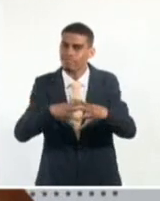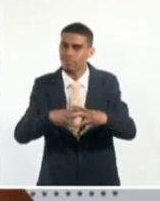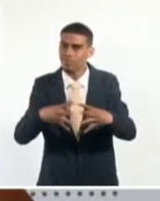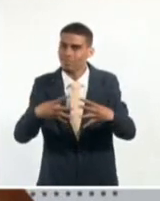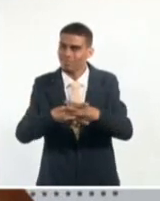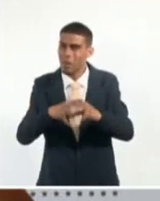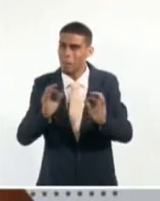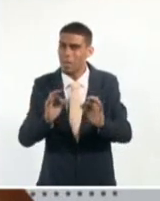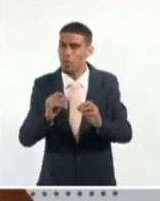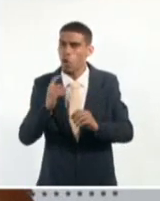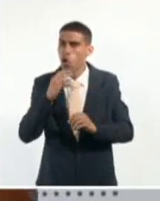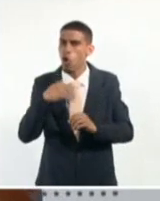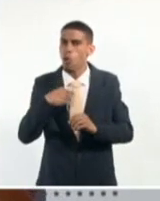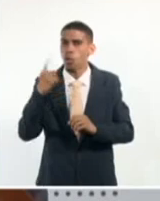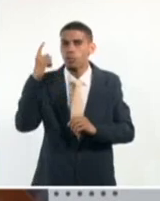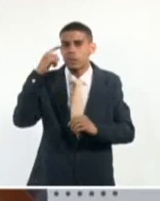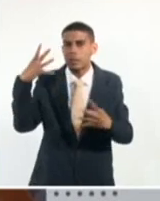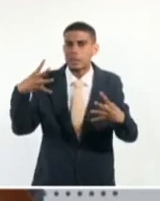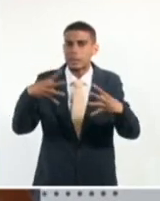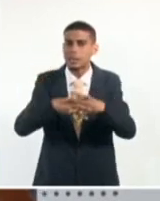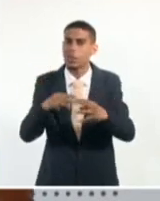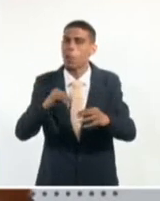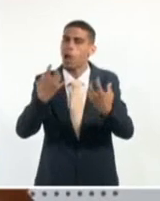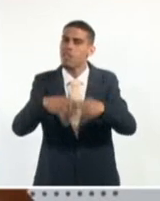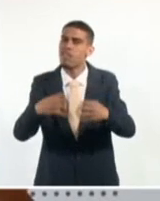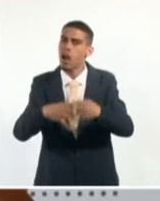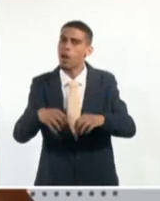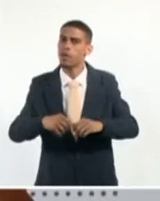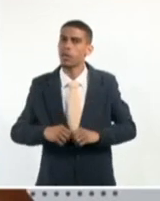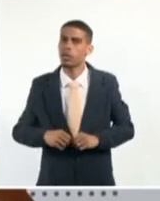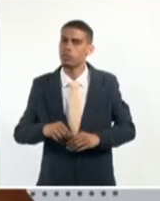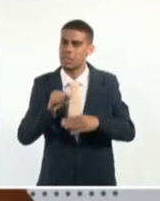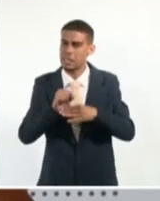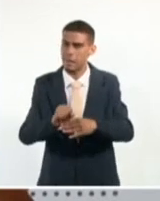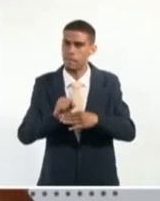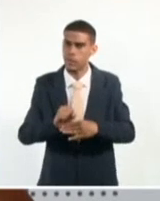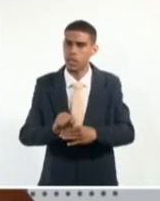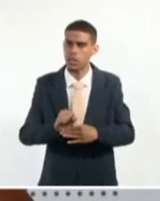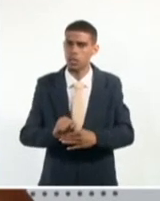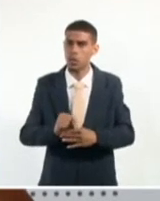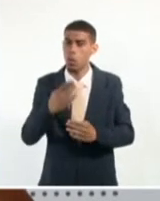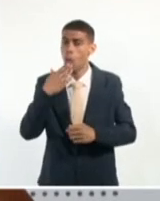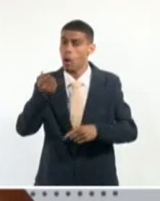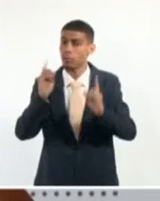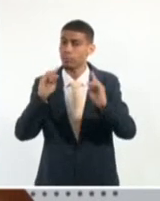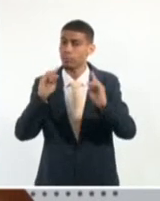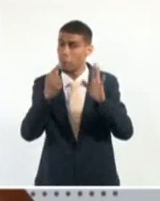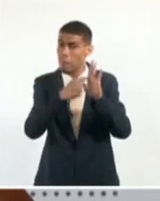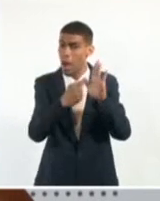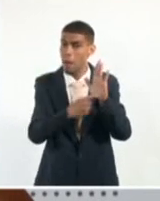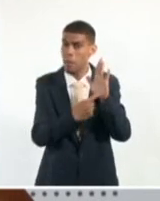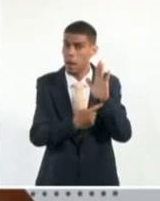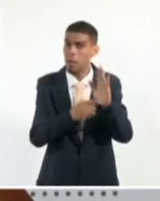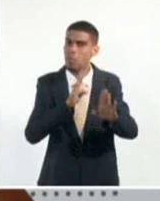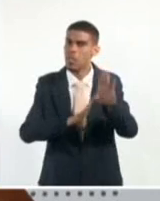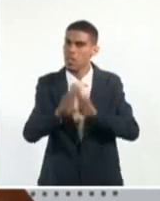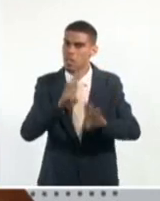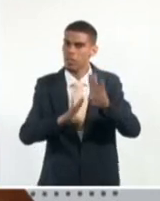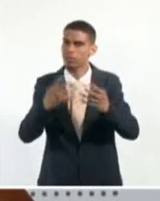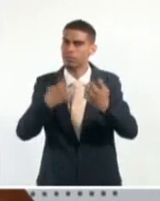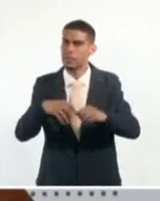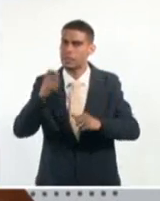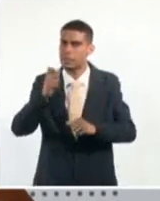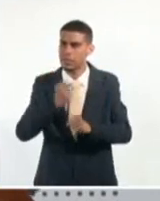sector del conocimiento y el sector de la producción de bienes y servicios, buenas políticas públicas que respalden las capacidades con